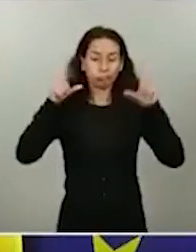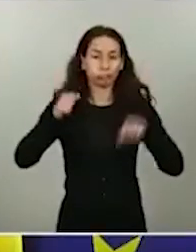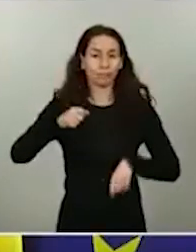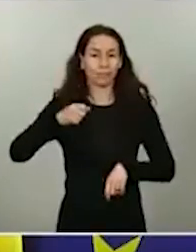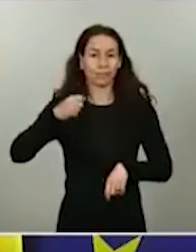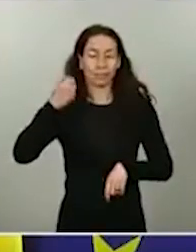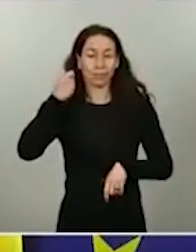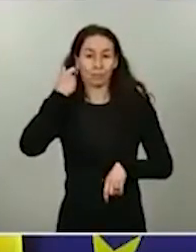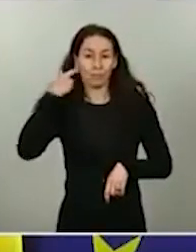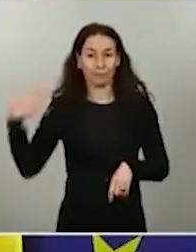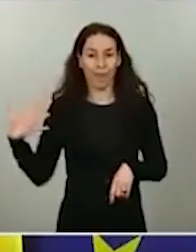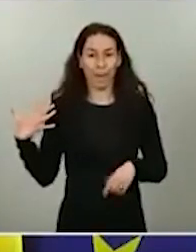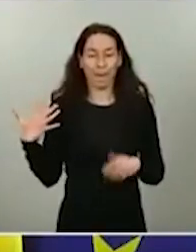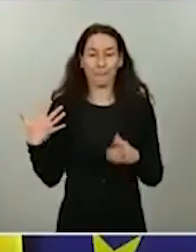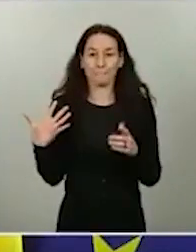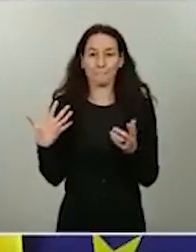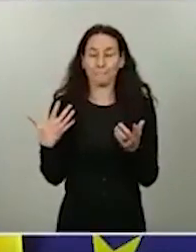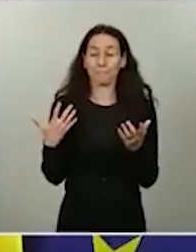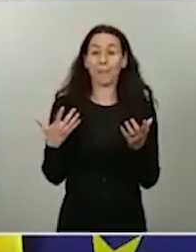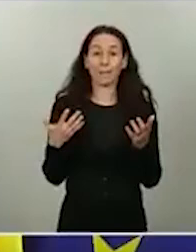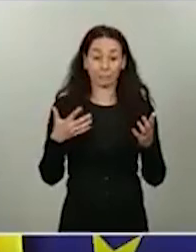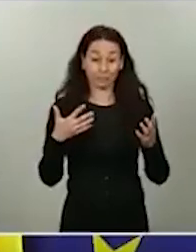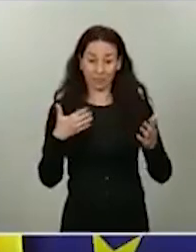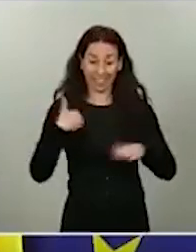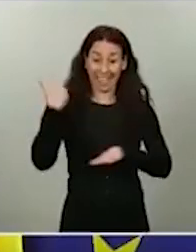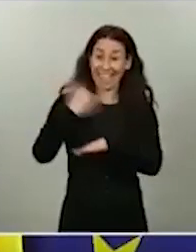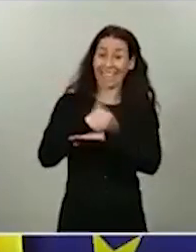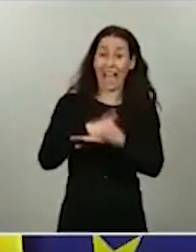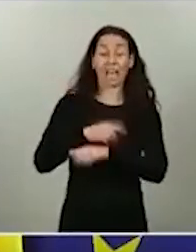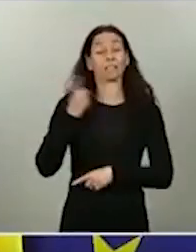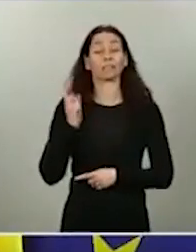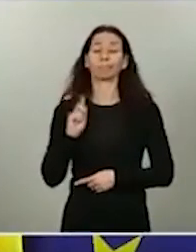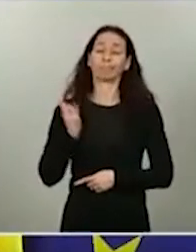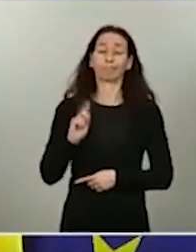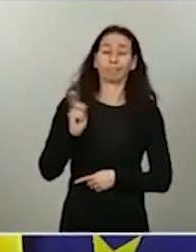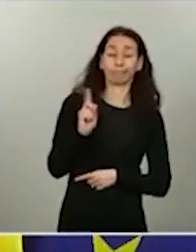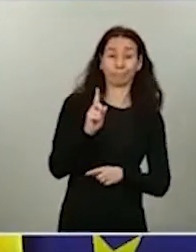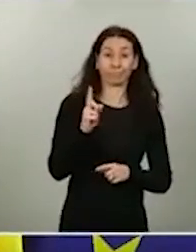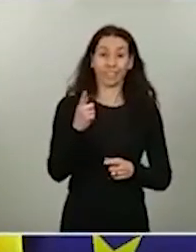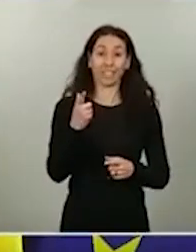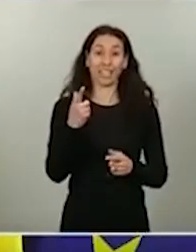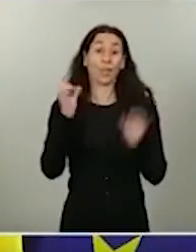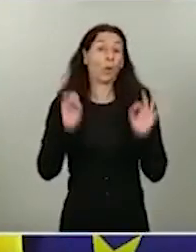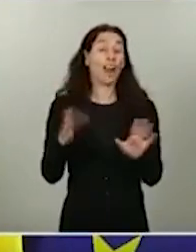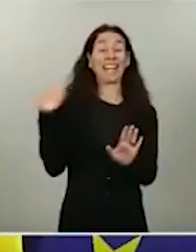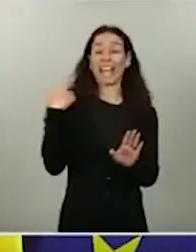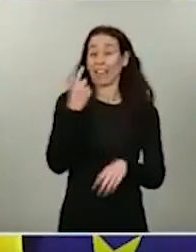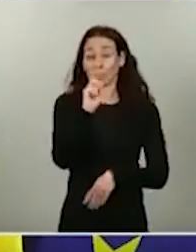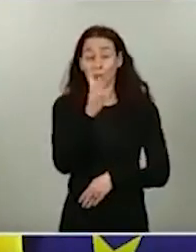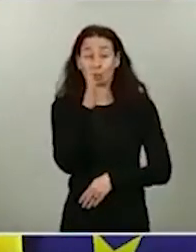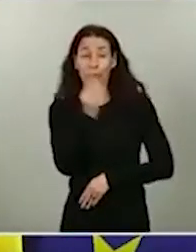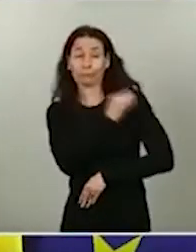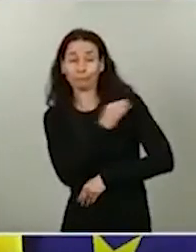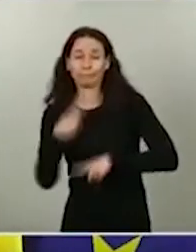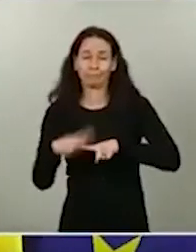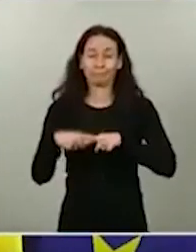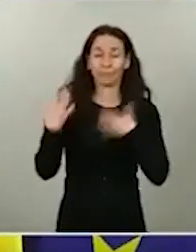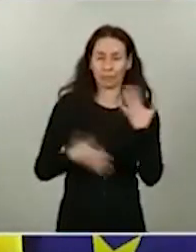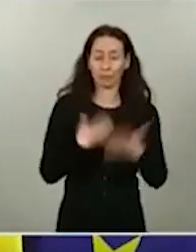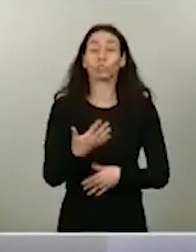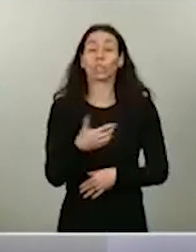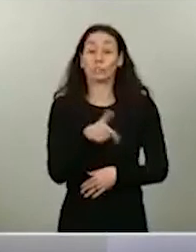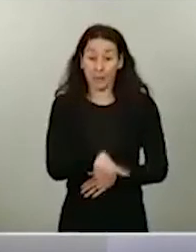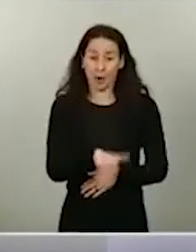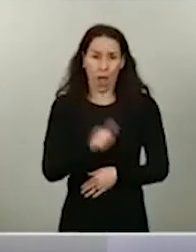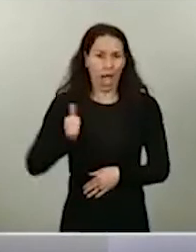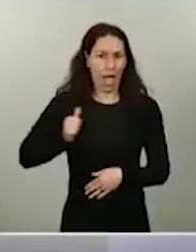no es ya tan fácil moverse como antes pero estoy encantado y dicho esto sí que querría aprovechar ya que ha mencionado en concreto las